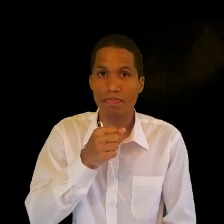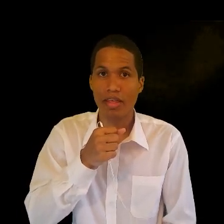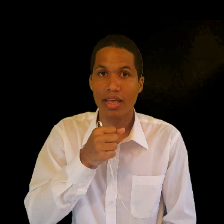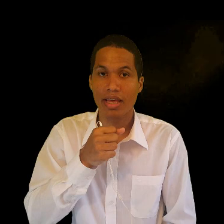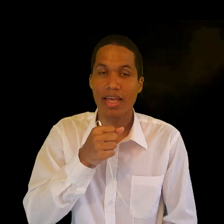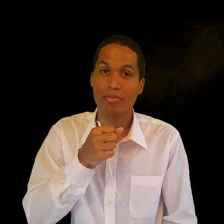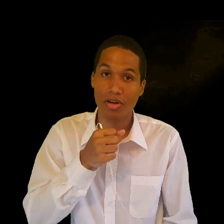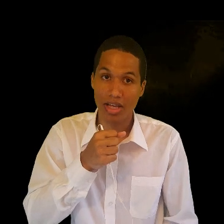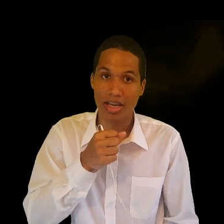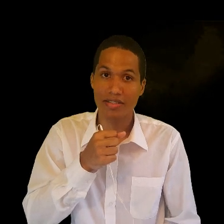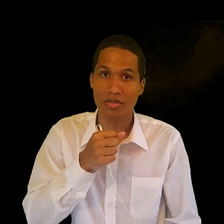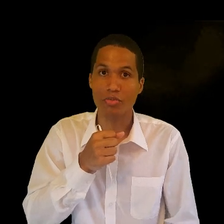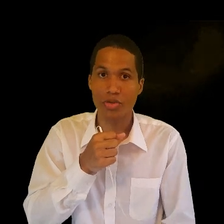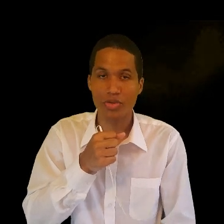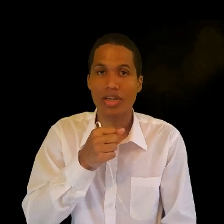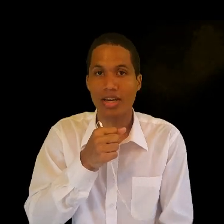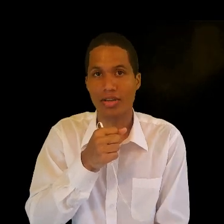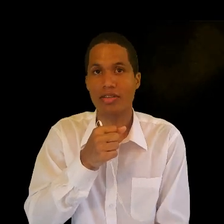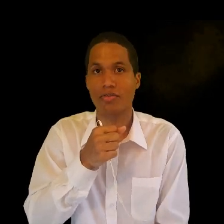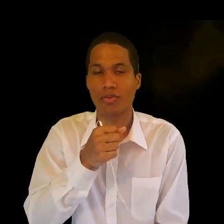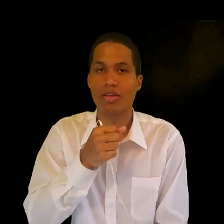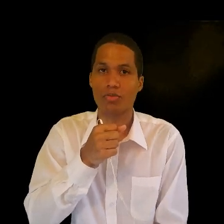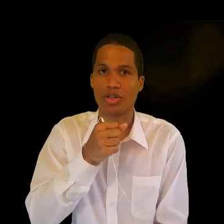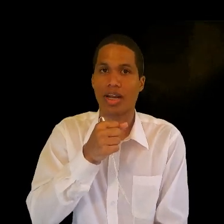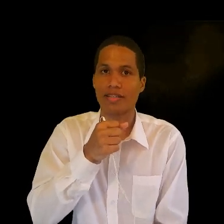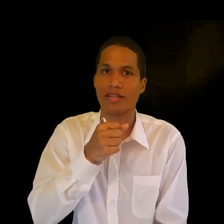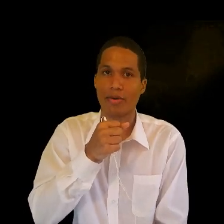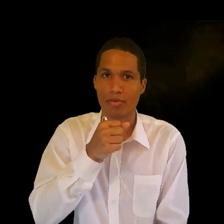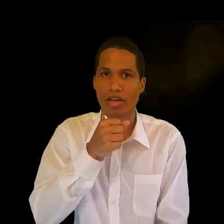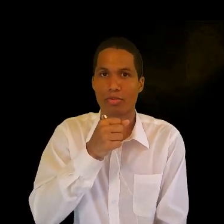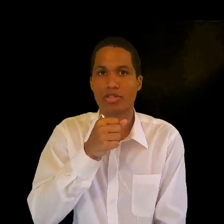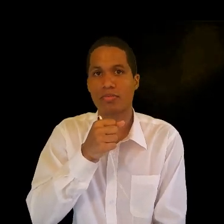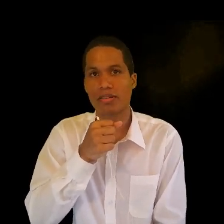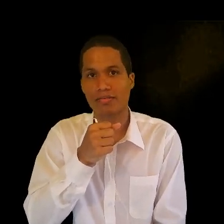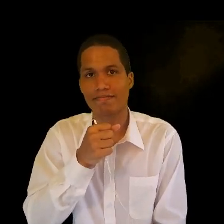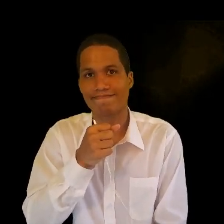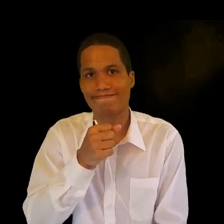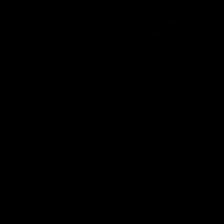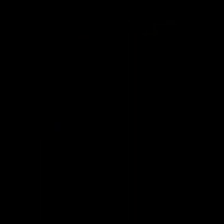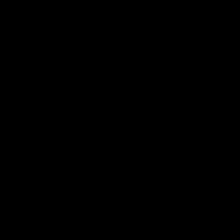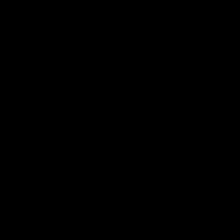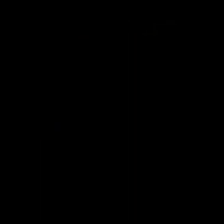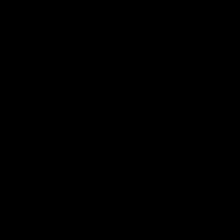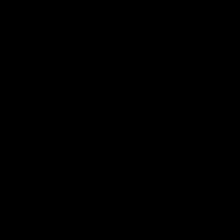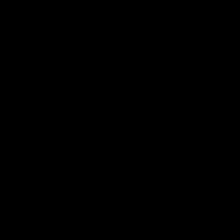mismo tiempo. Espero les haya sido muy útil, que lo hayan disfrutado. Muchas gracias. Nos vemos en la próxima.